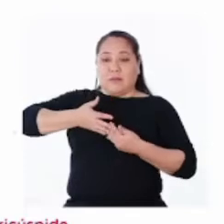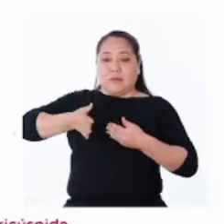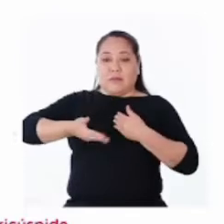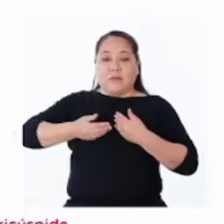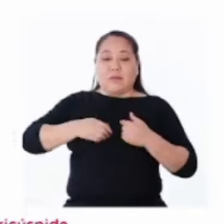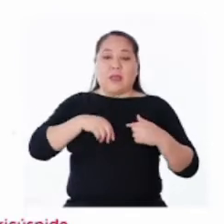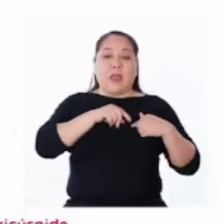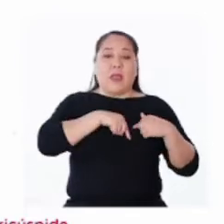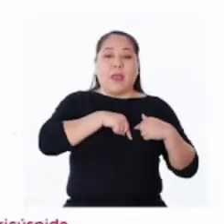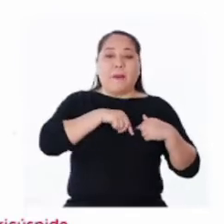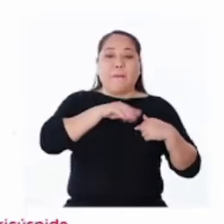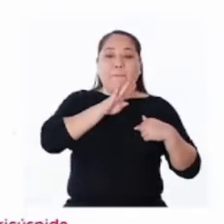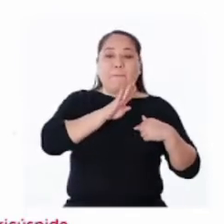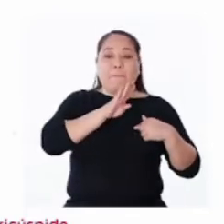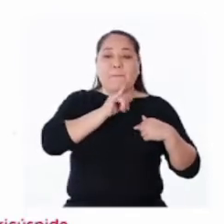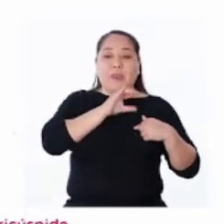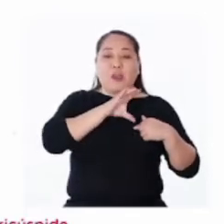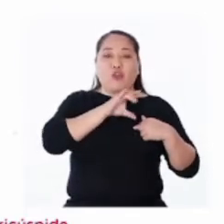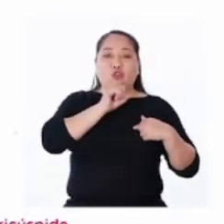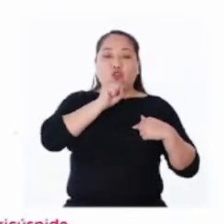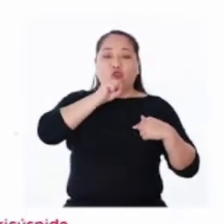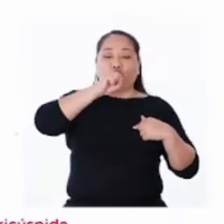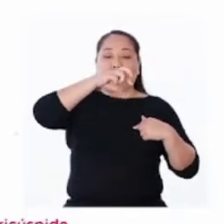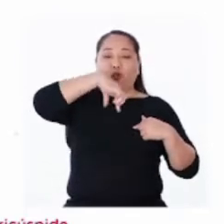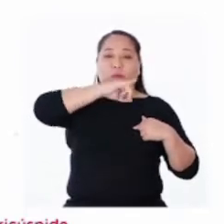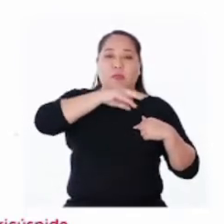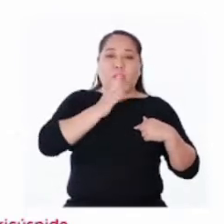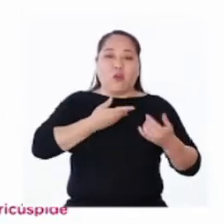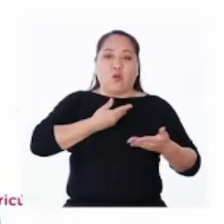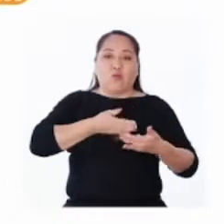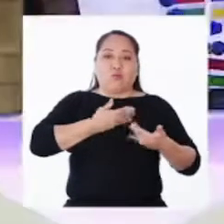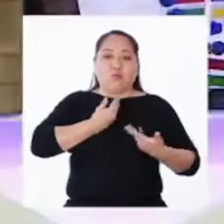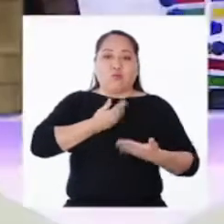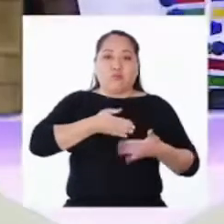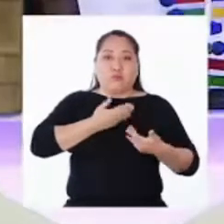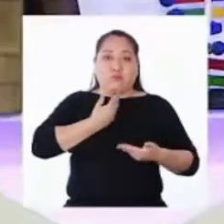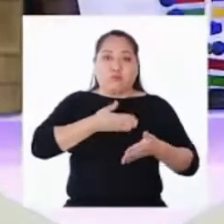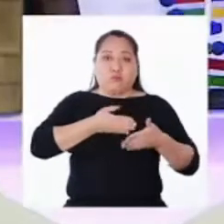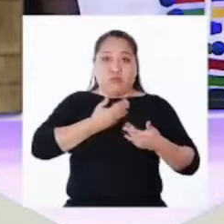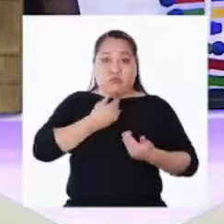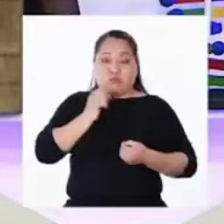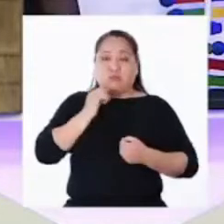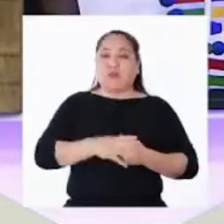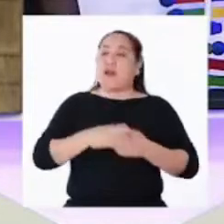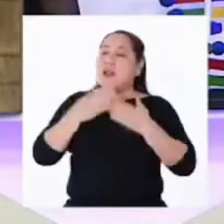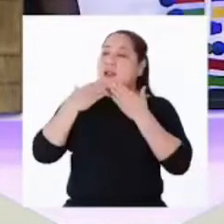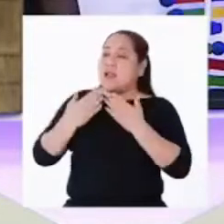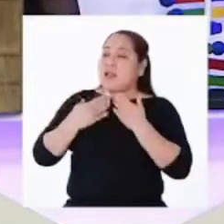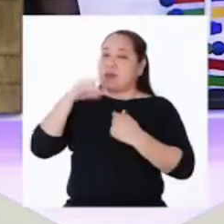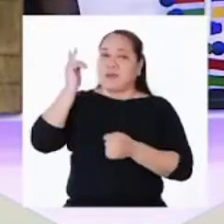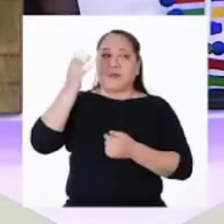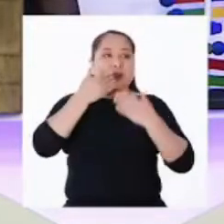la bicúspide, está formada por solo 2 pliegues de tejido. Gracias, profesor.